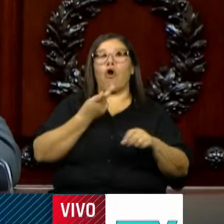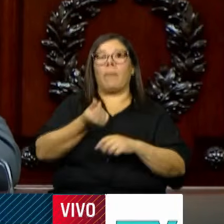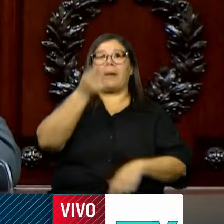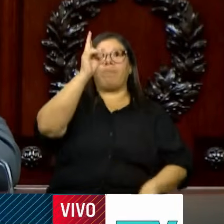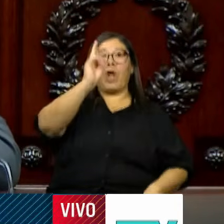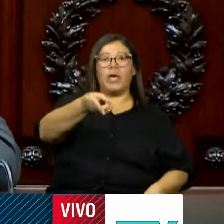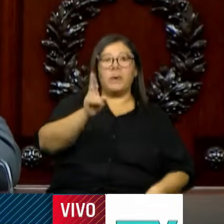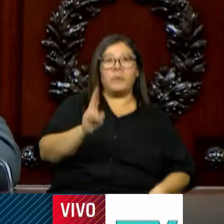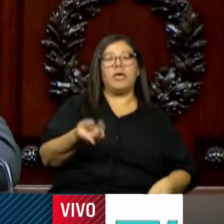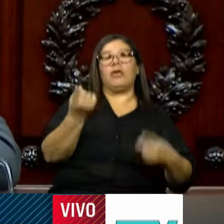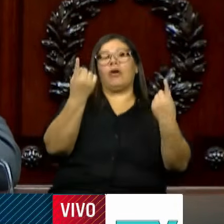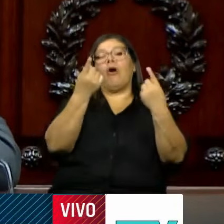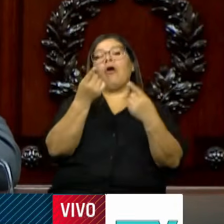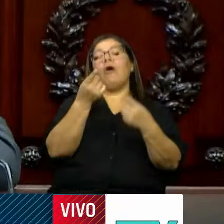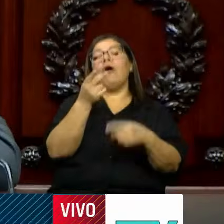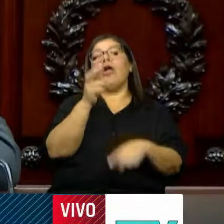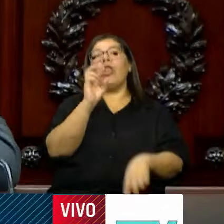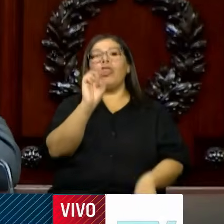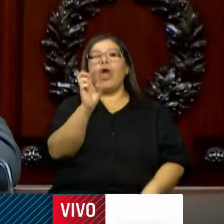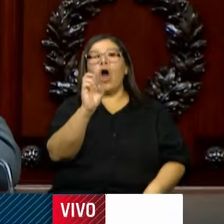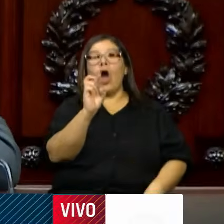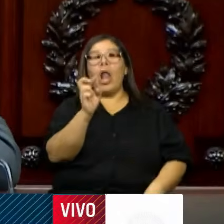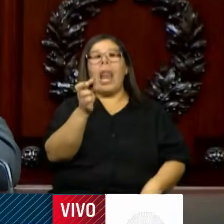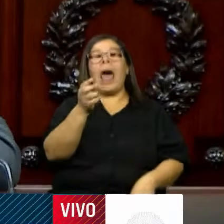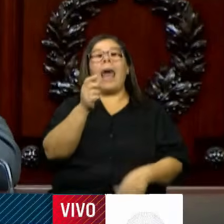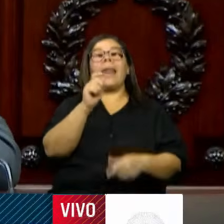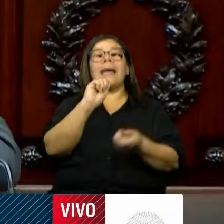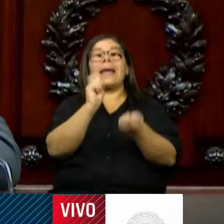y los 20 tipos de cambio.